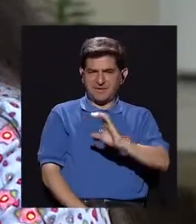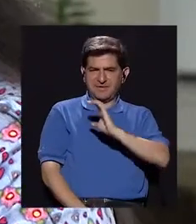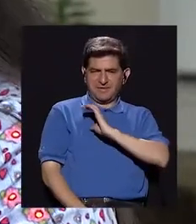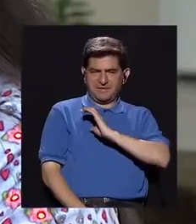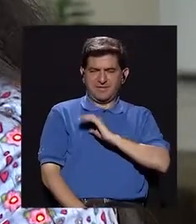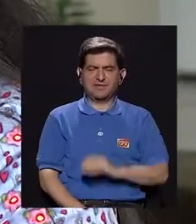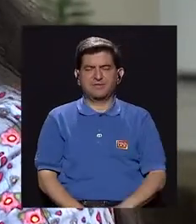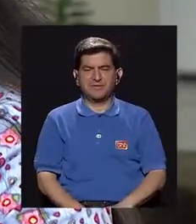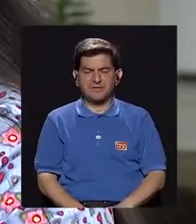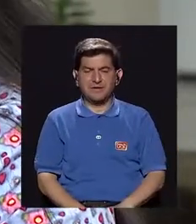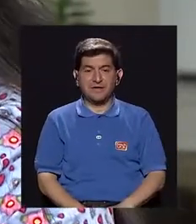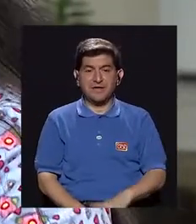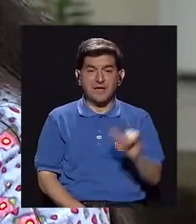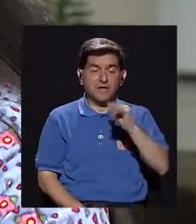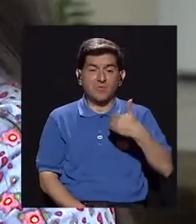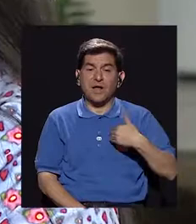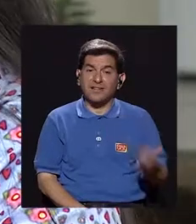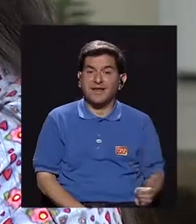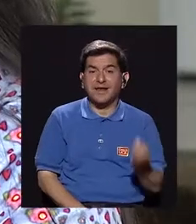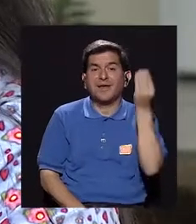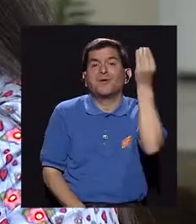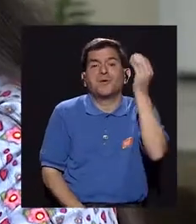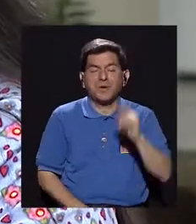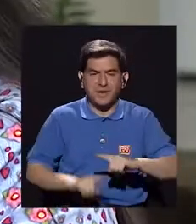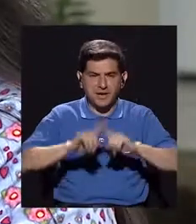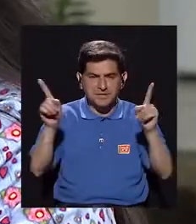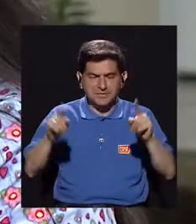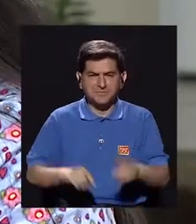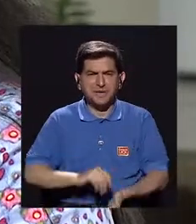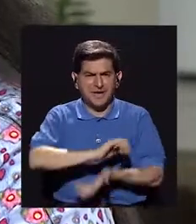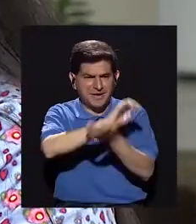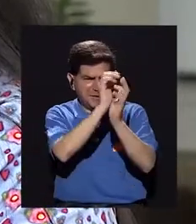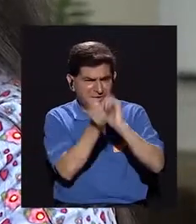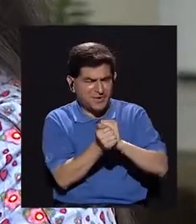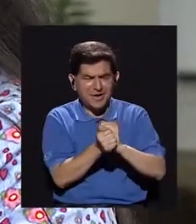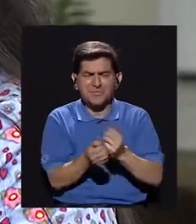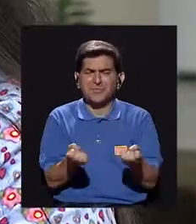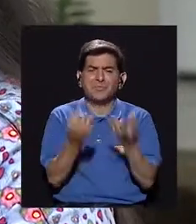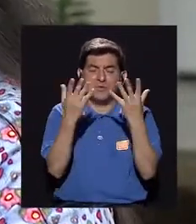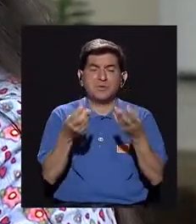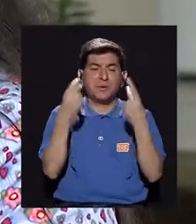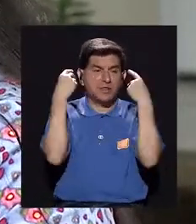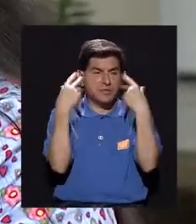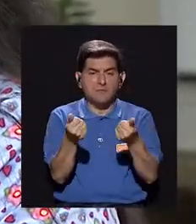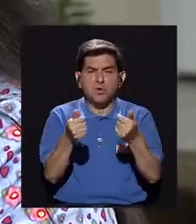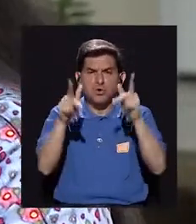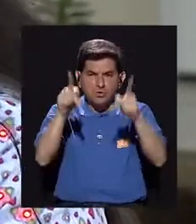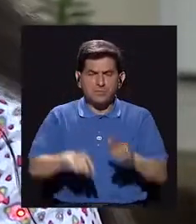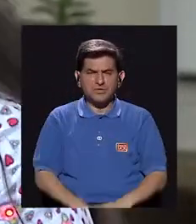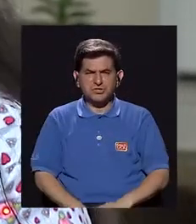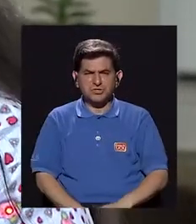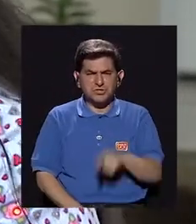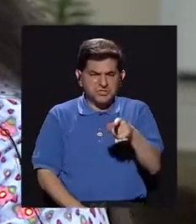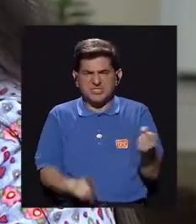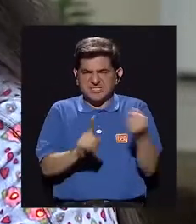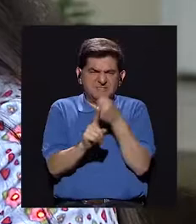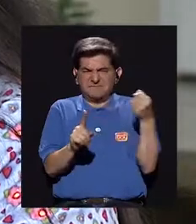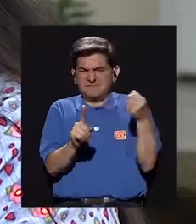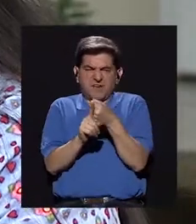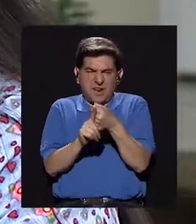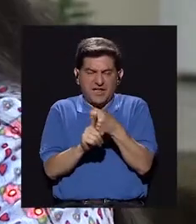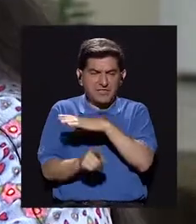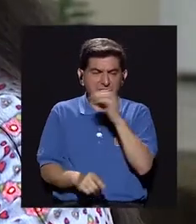temperamentos, inclusive, que también lo tenemos en adolescentes, pero hay mucho cambio de temperamentos. De un momento a otro se torna mucho más